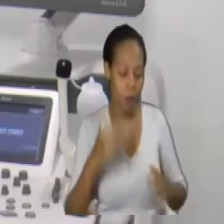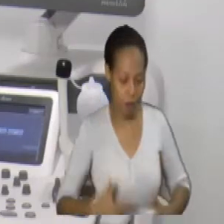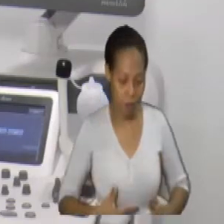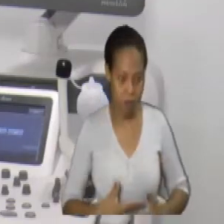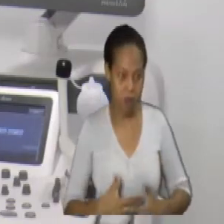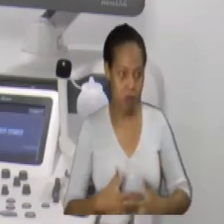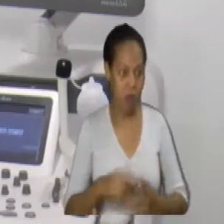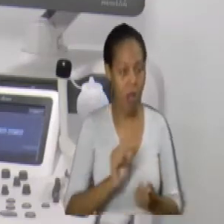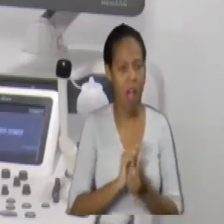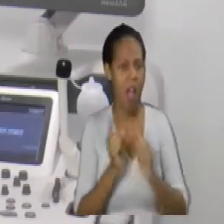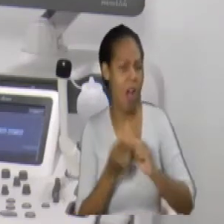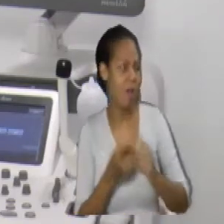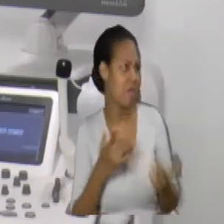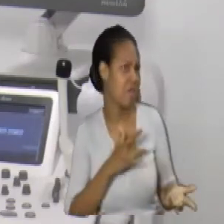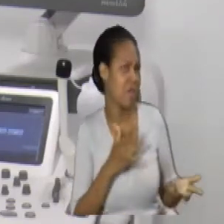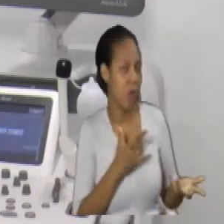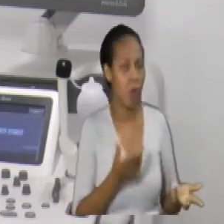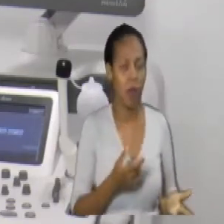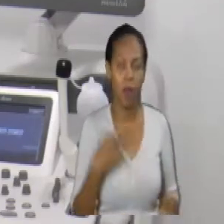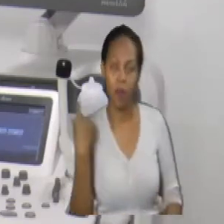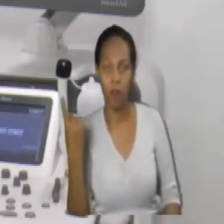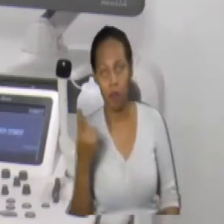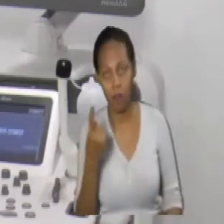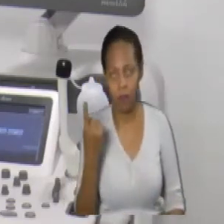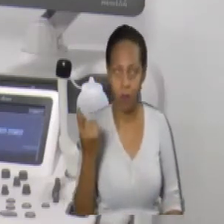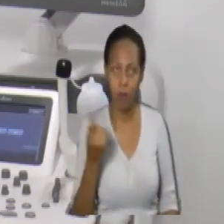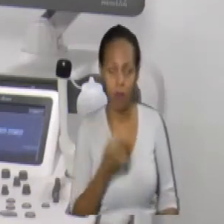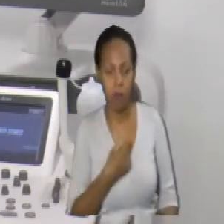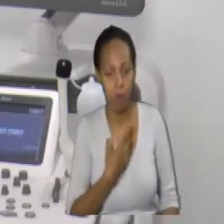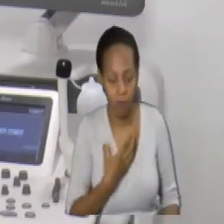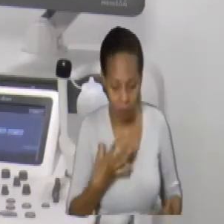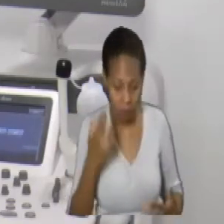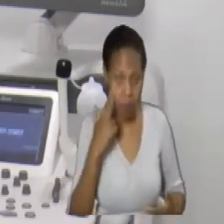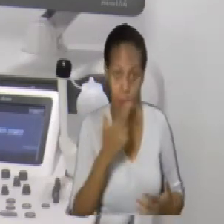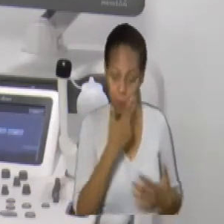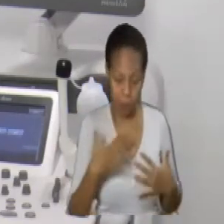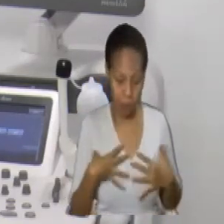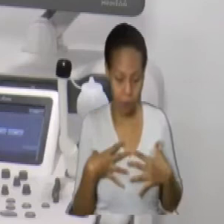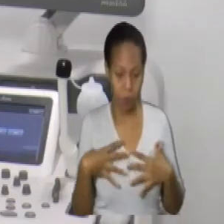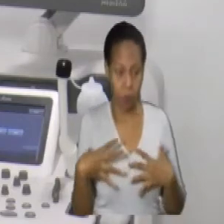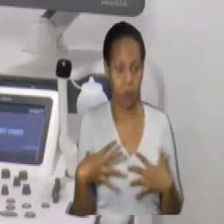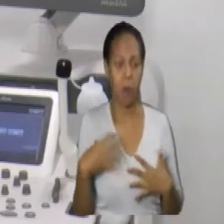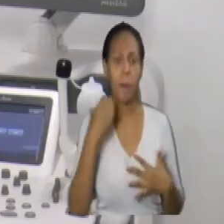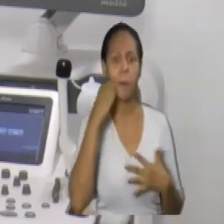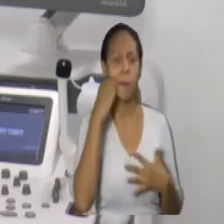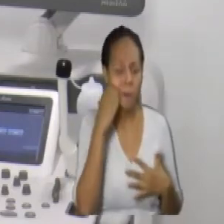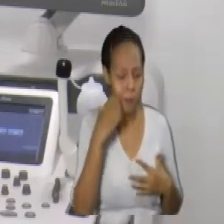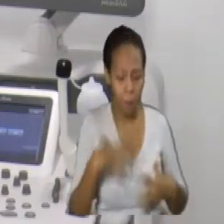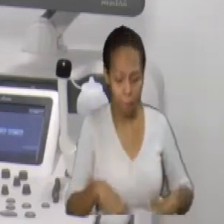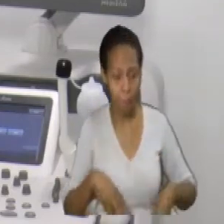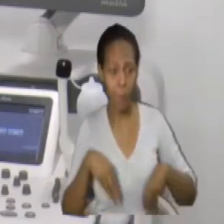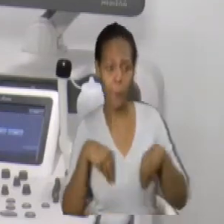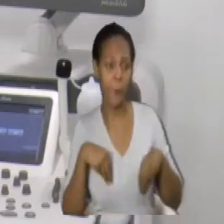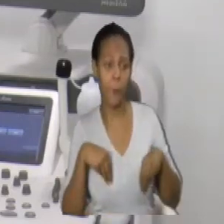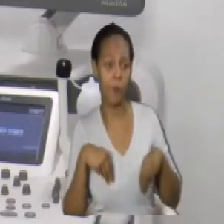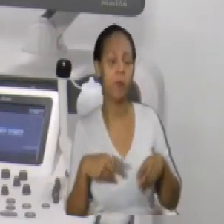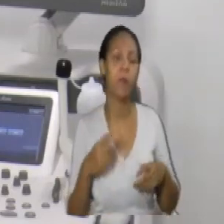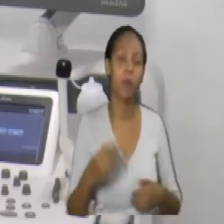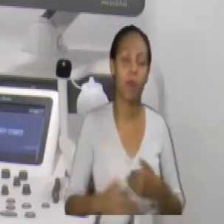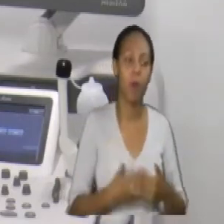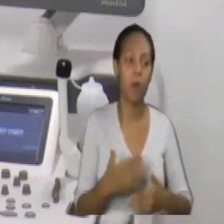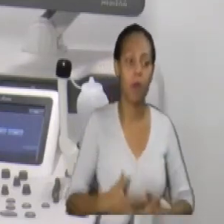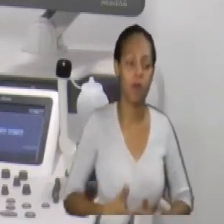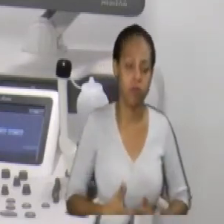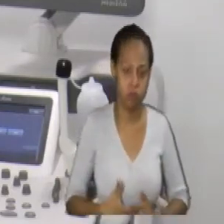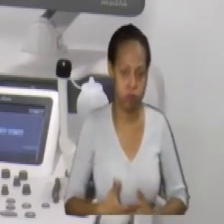de mareos, náuseas, hay aumento del tamaño de los senos, ausencia de la menstruación. Progresivamente, a medida que el embarazo va avanzando, hay cambios